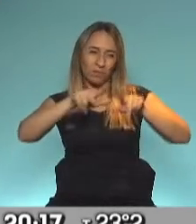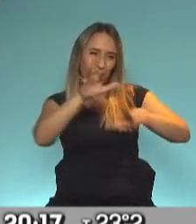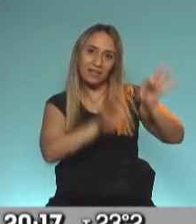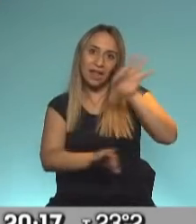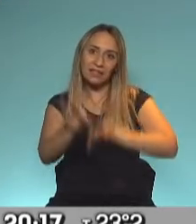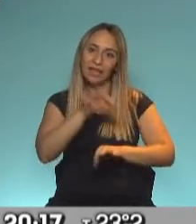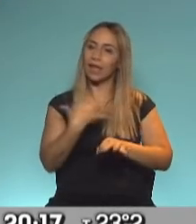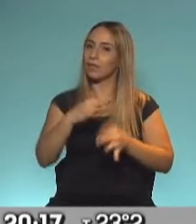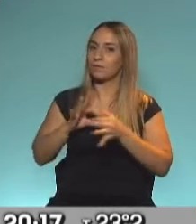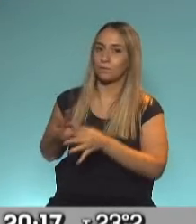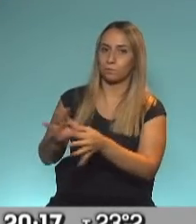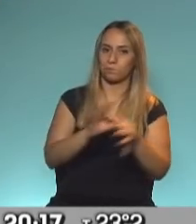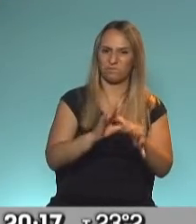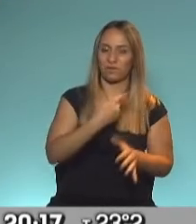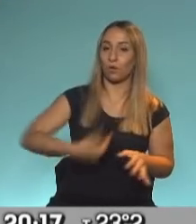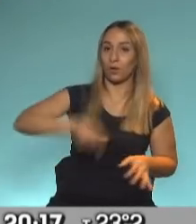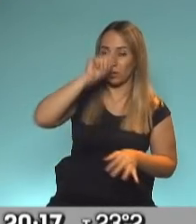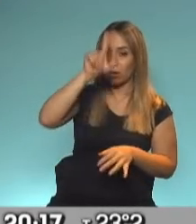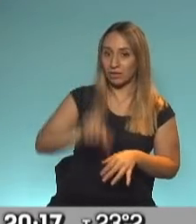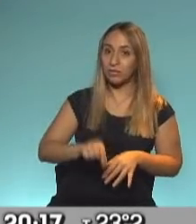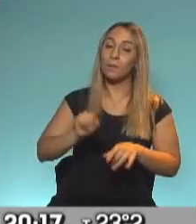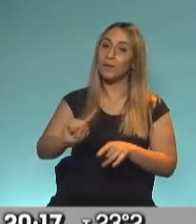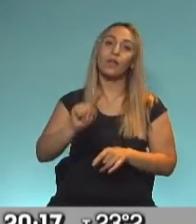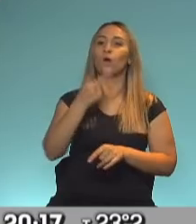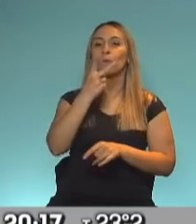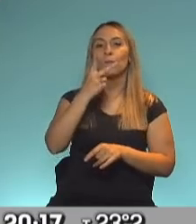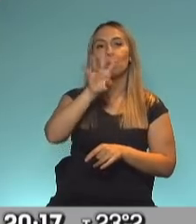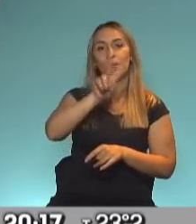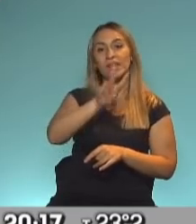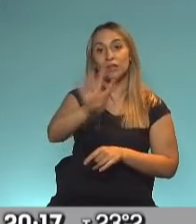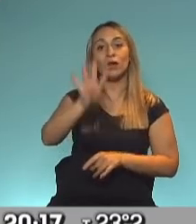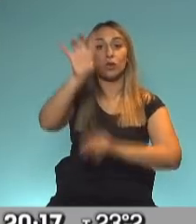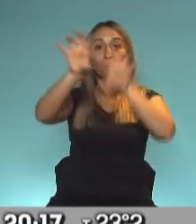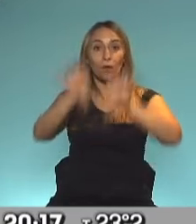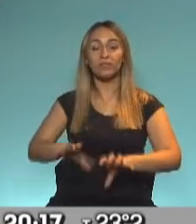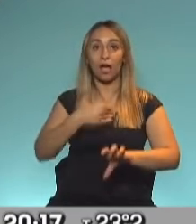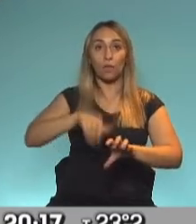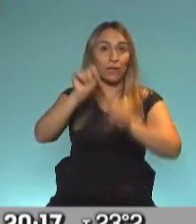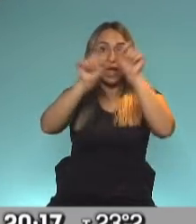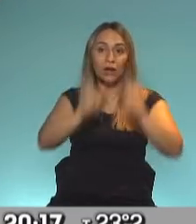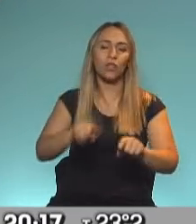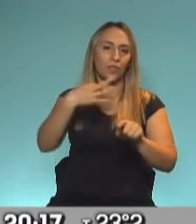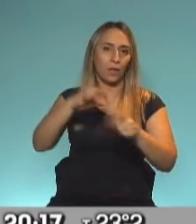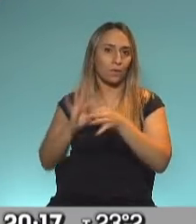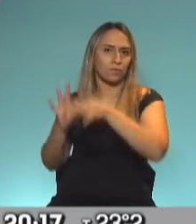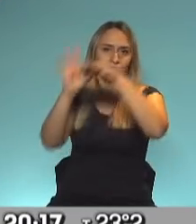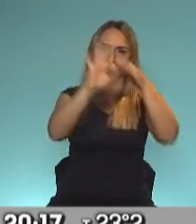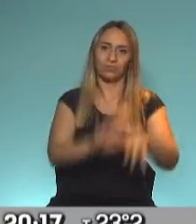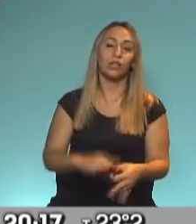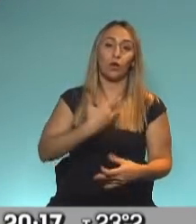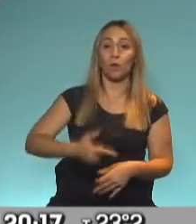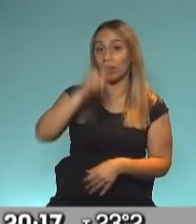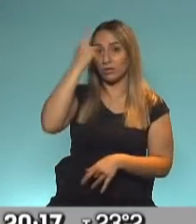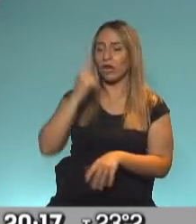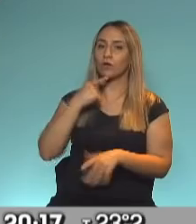estar coordinada por el gobierno nacional, pero de la que participan las 24 jurisdicciones, el gobierno nacional también comprometiéndose a articular